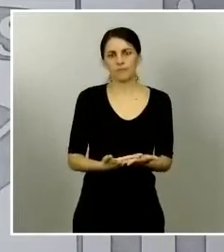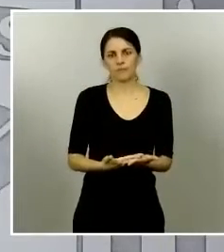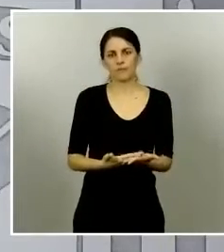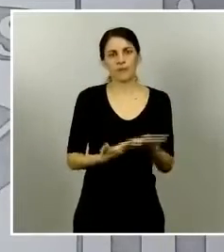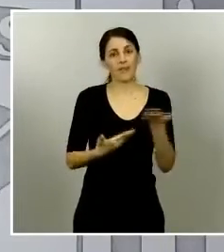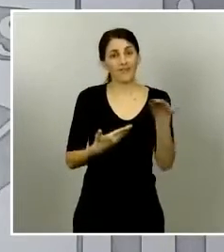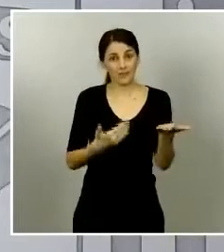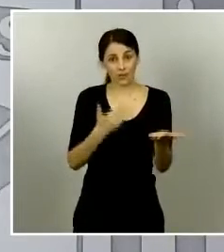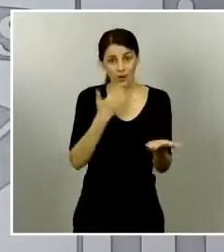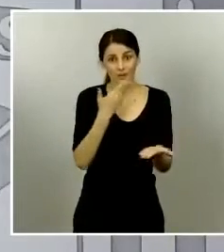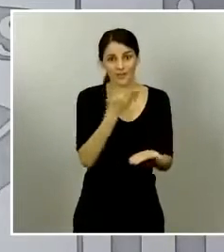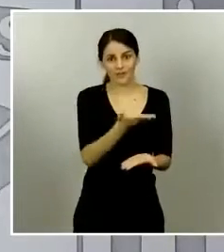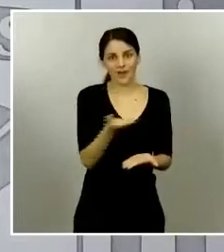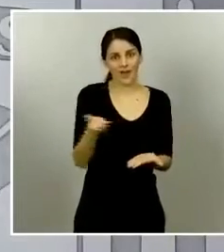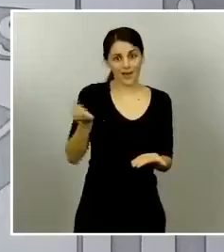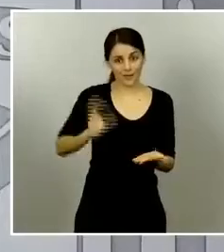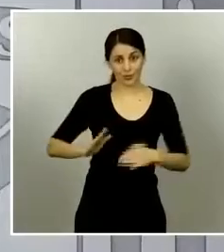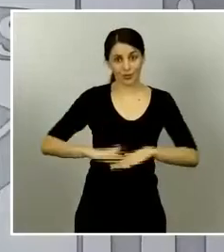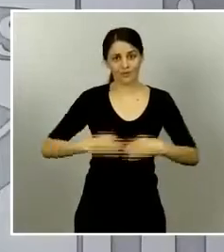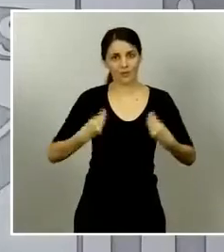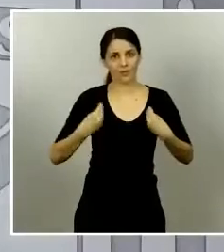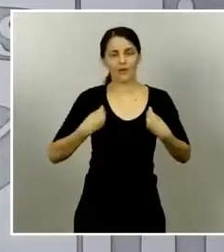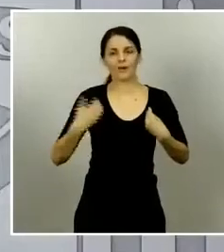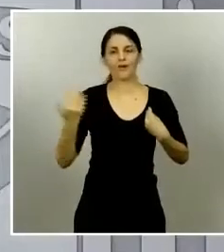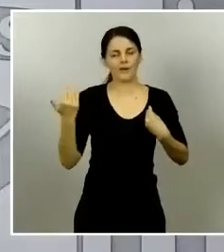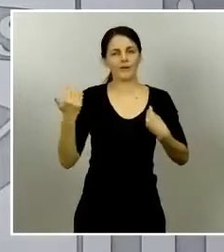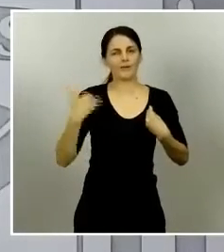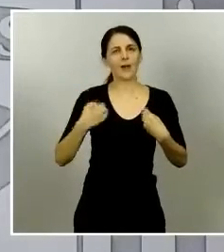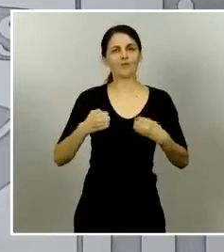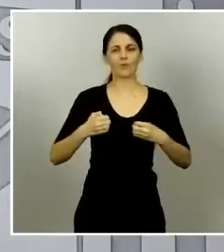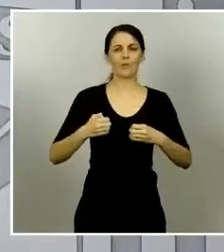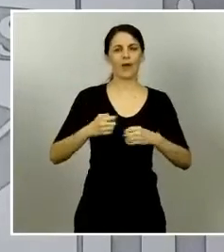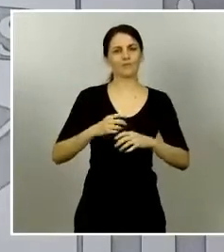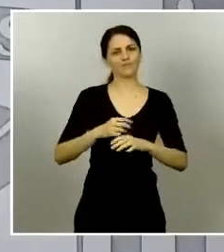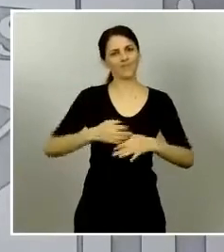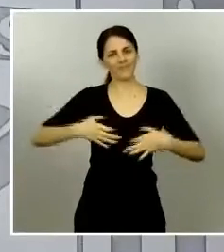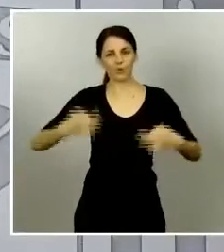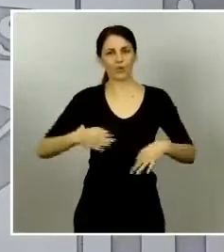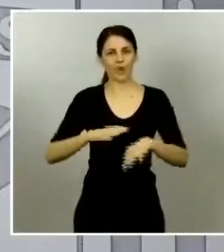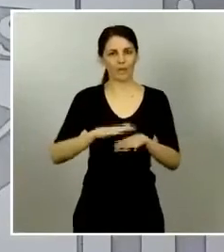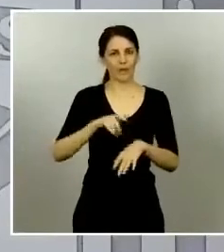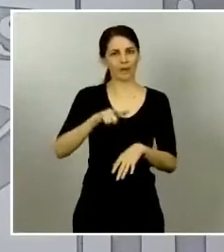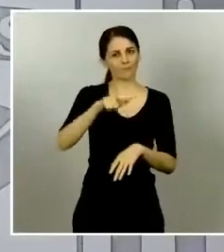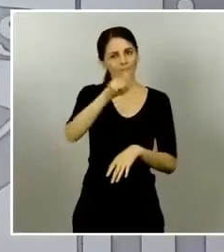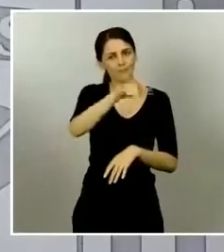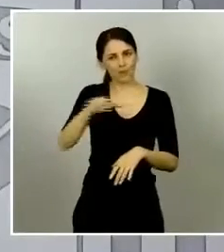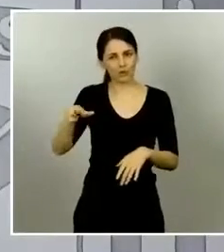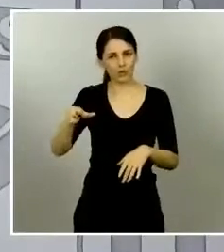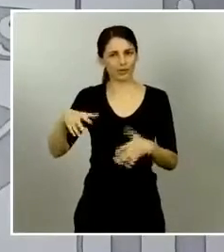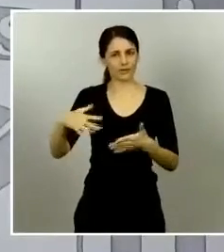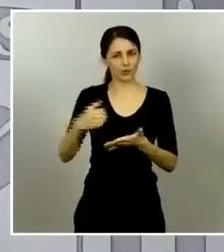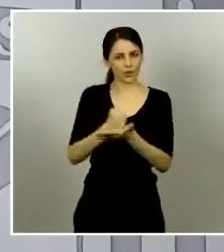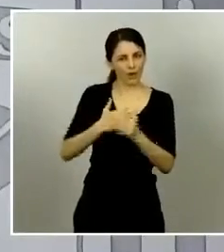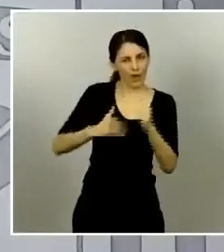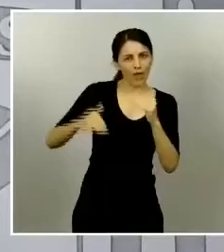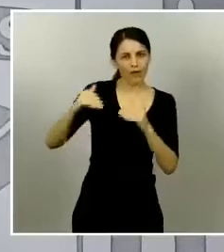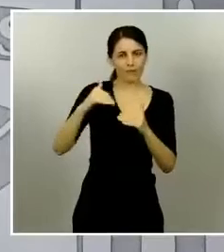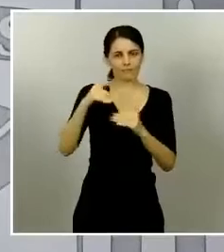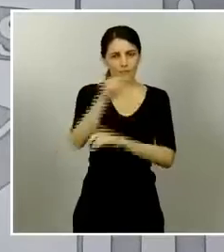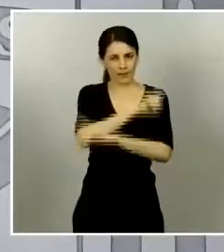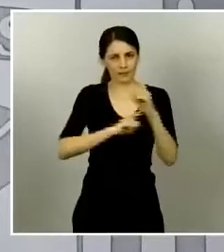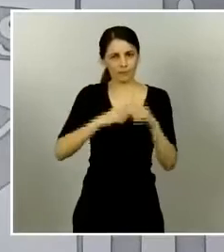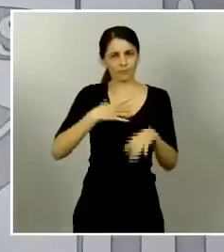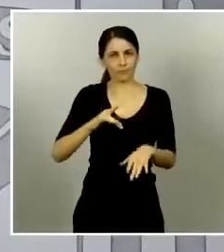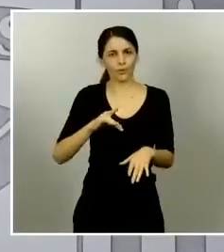justicia social que constituye, que construye una red de seguridad para que nadie se quede atrás en esta crisis y,